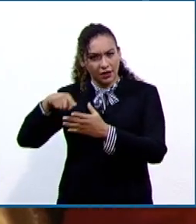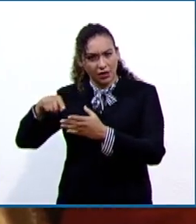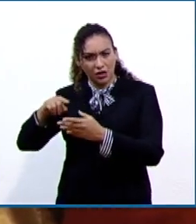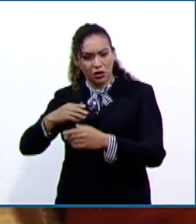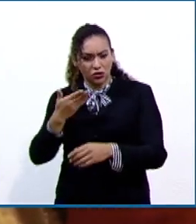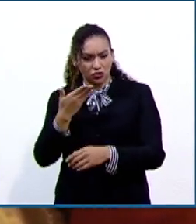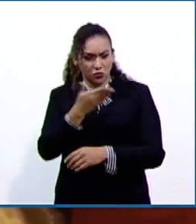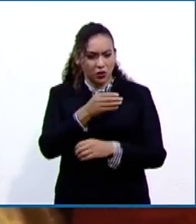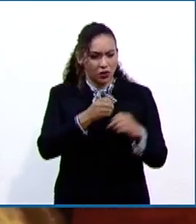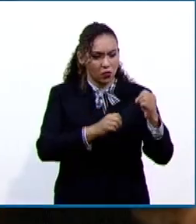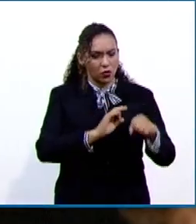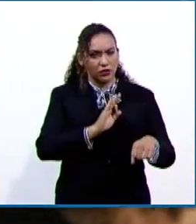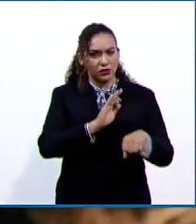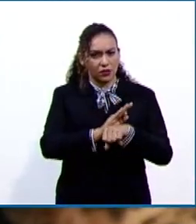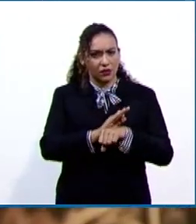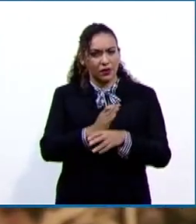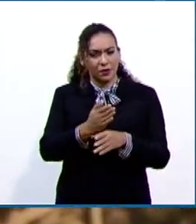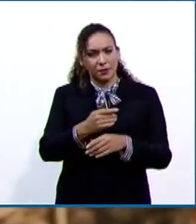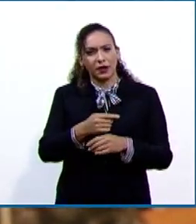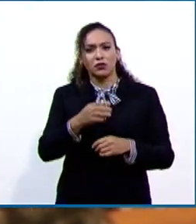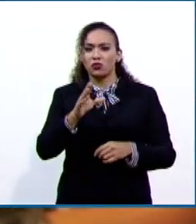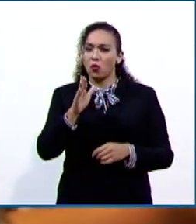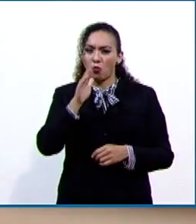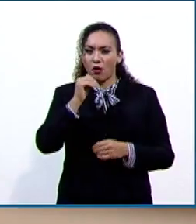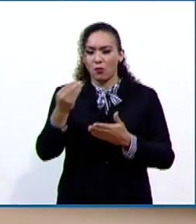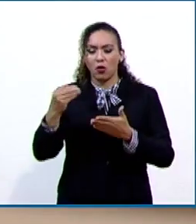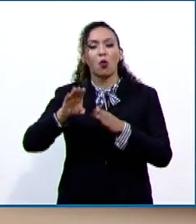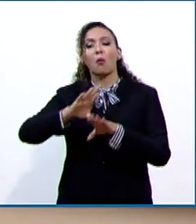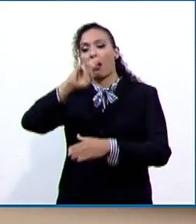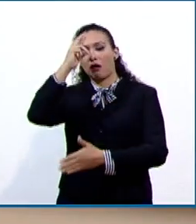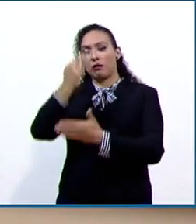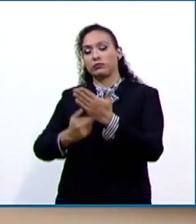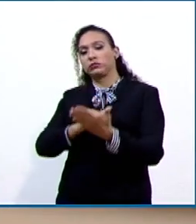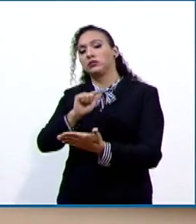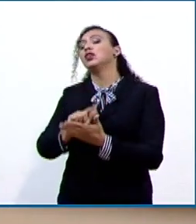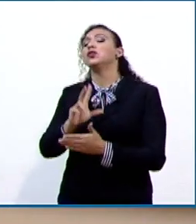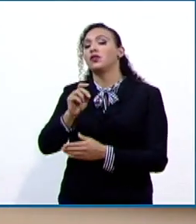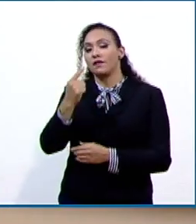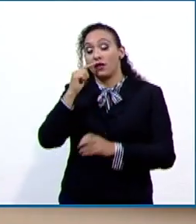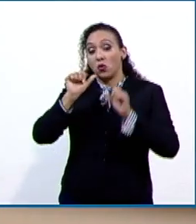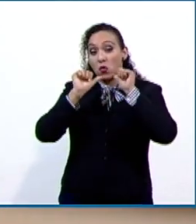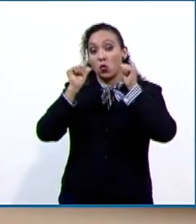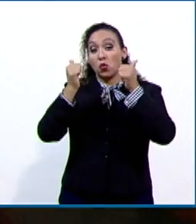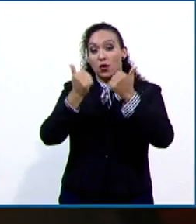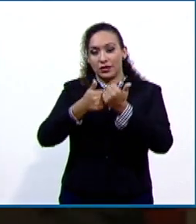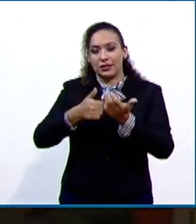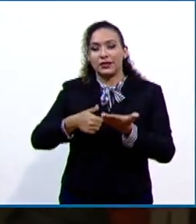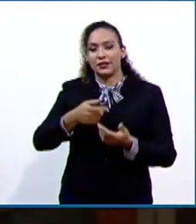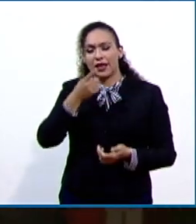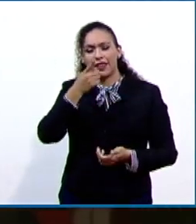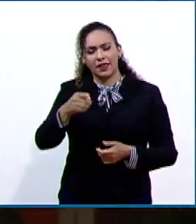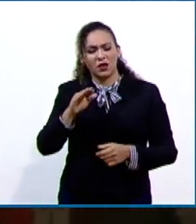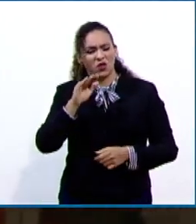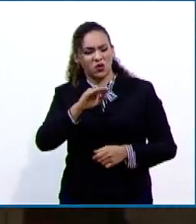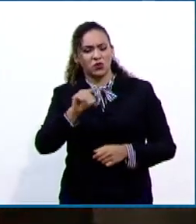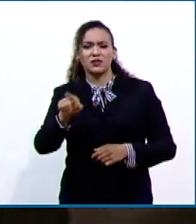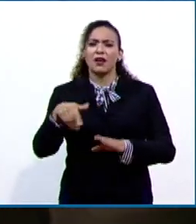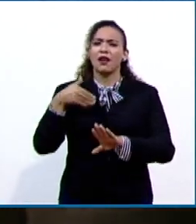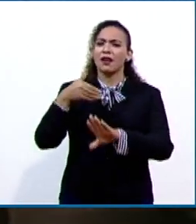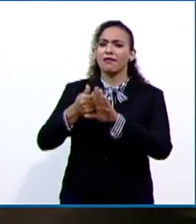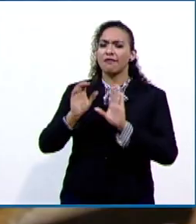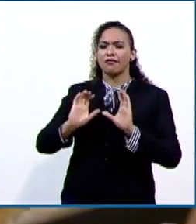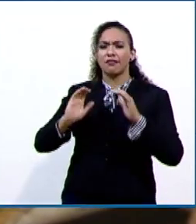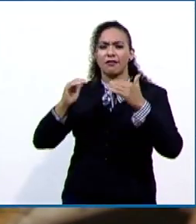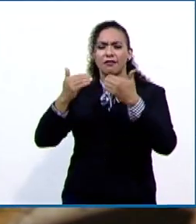juicio de amparo como omisión legislativa. En el caso, una asociación civil promovió juicio de amparo contra el Congreso de la Unión y otras